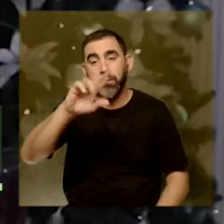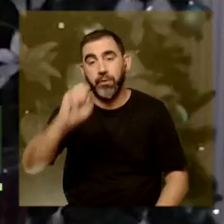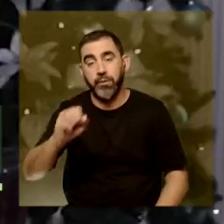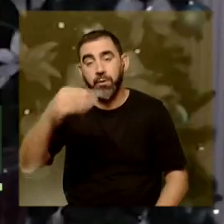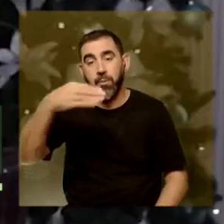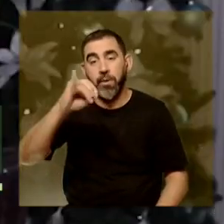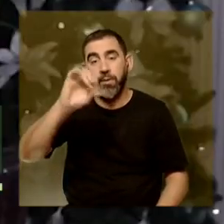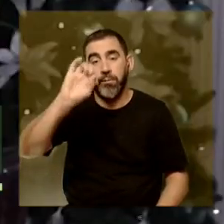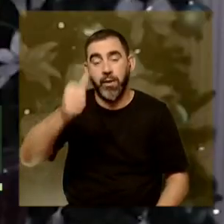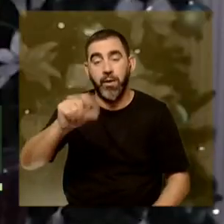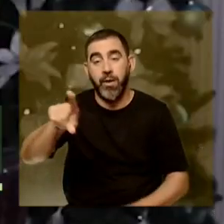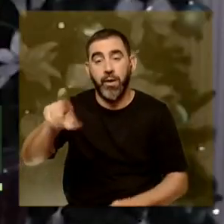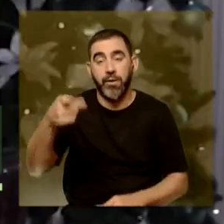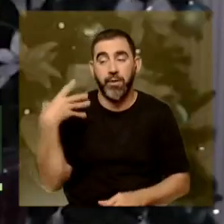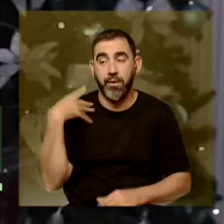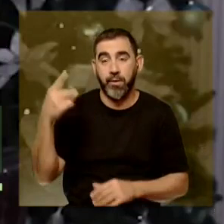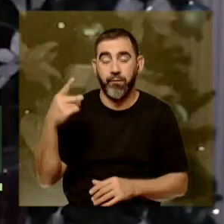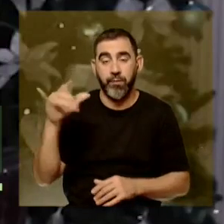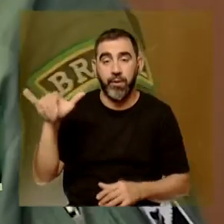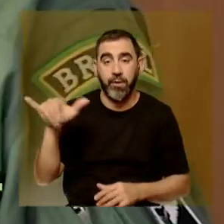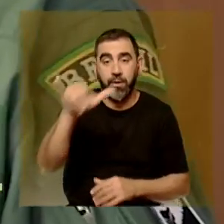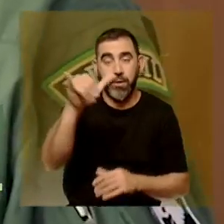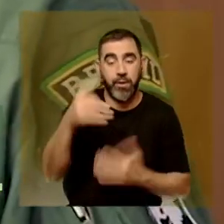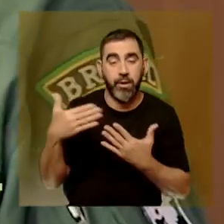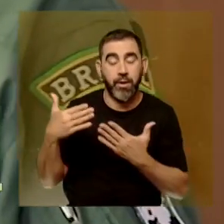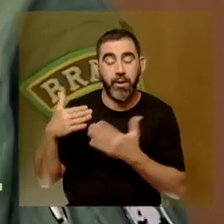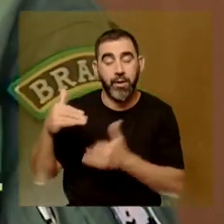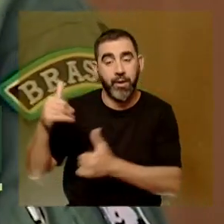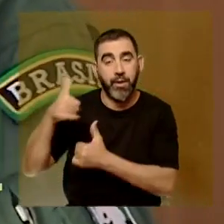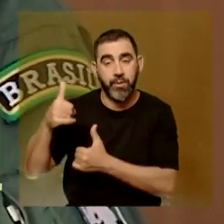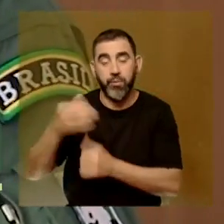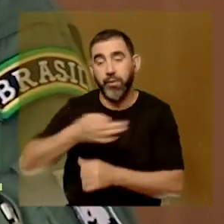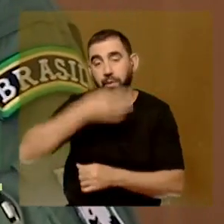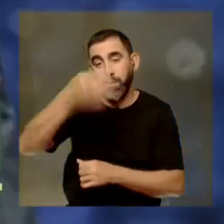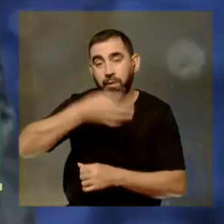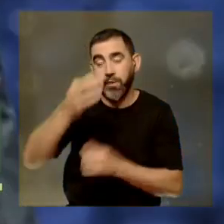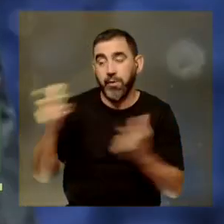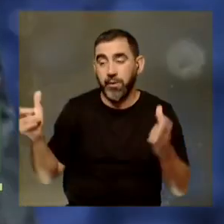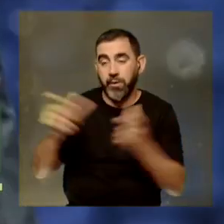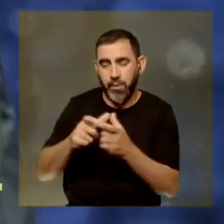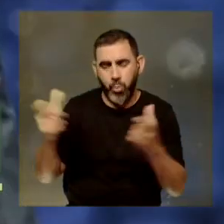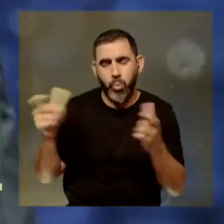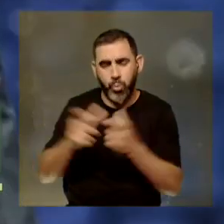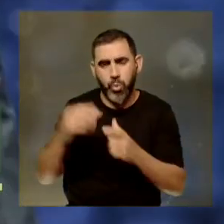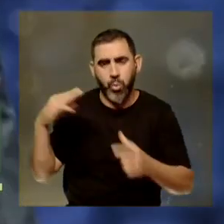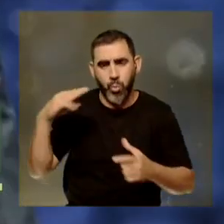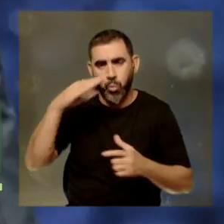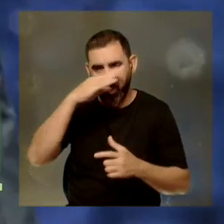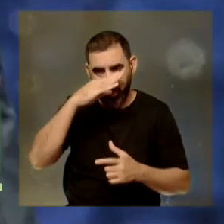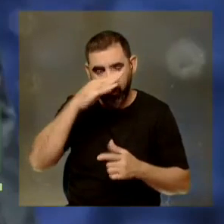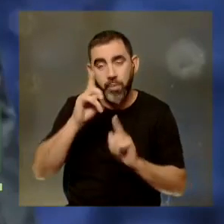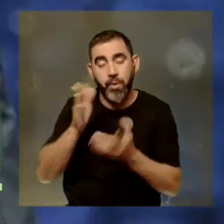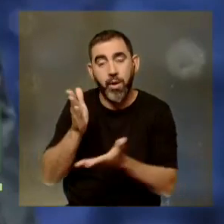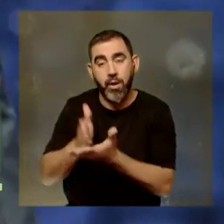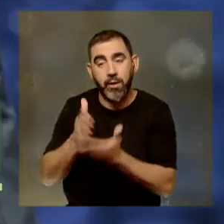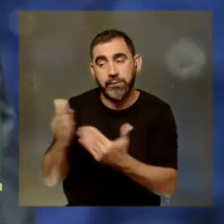Jr., excomandantes del Ejército y la Aeronáutica, declararon ante la policía que se reunieron varias veces con Bolsonaro y sus asesores